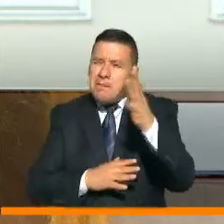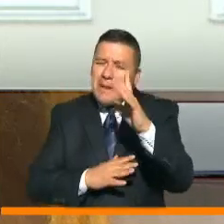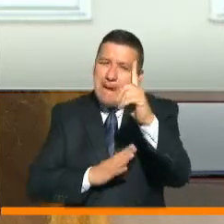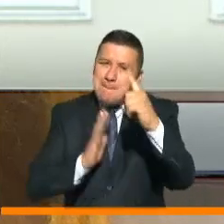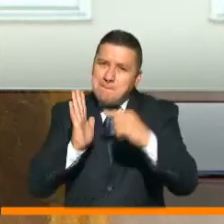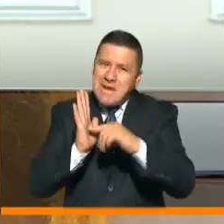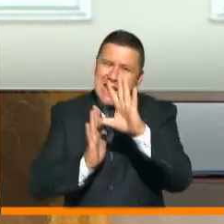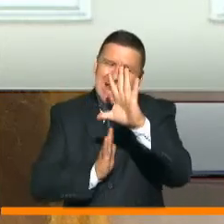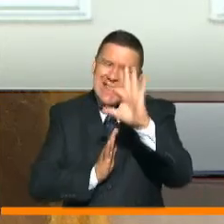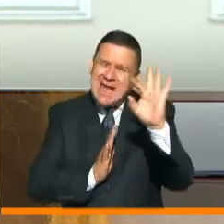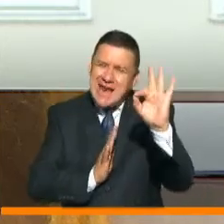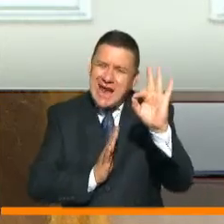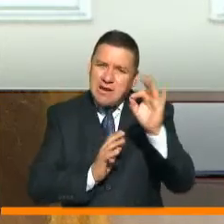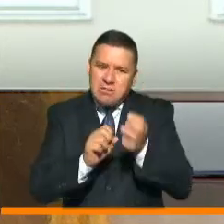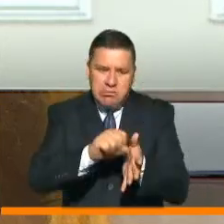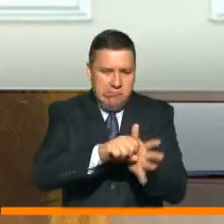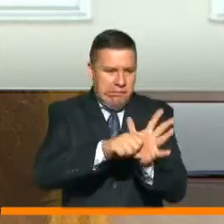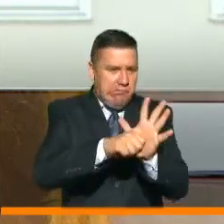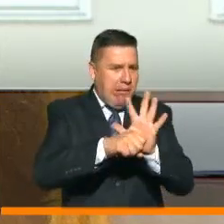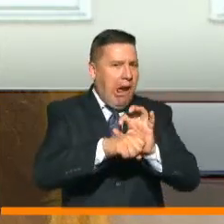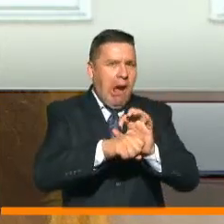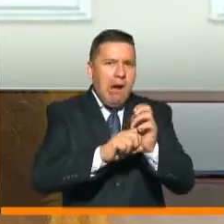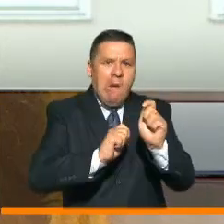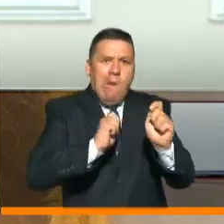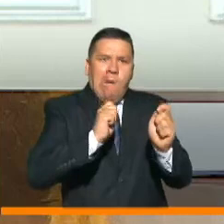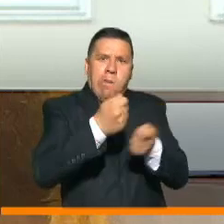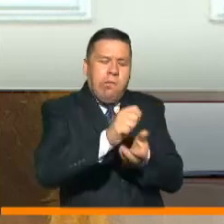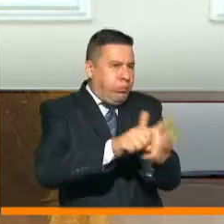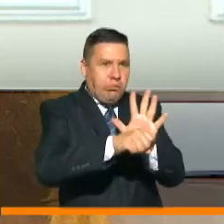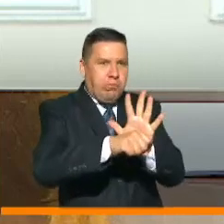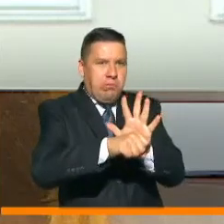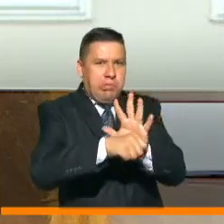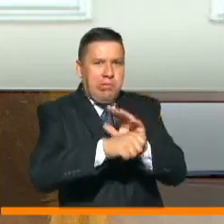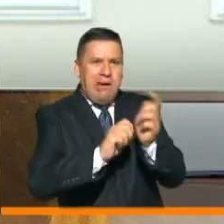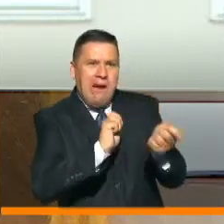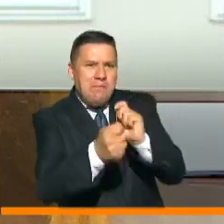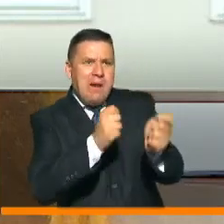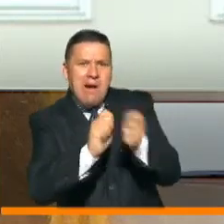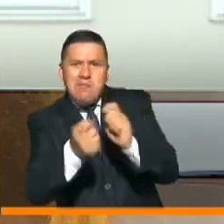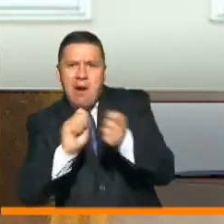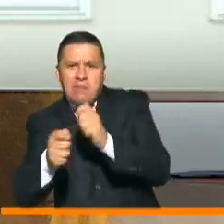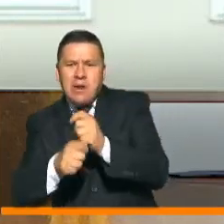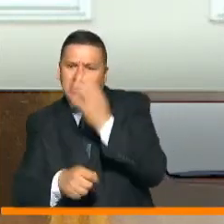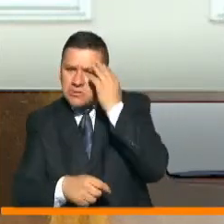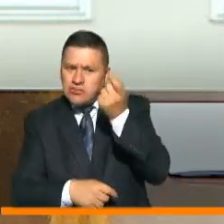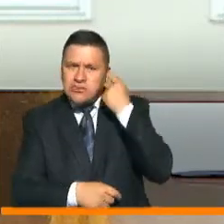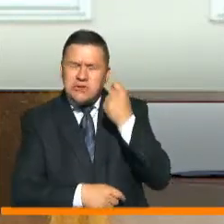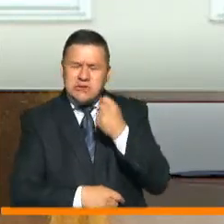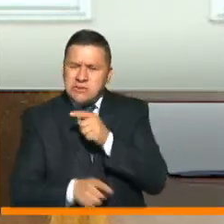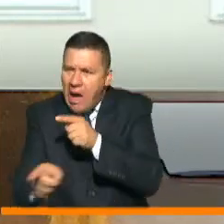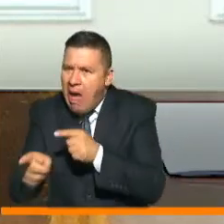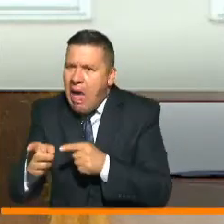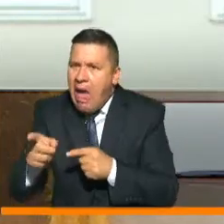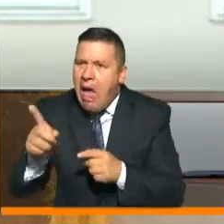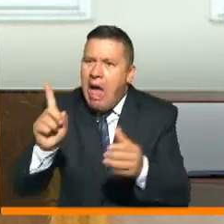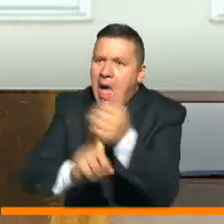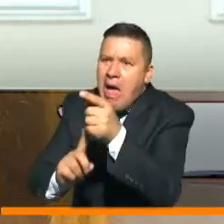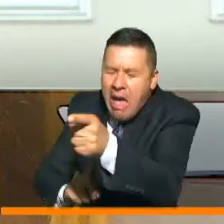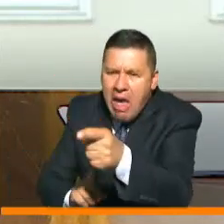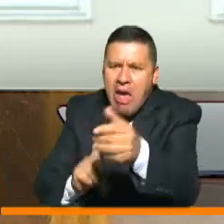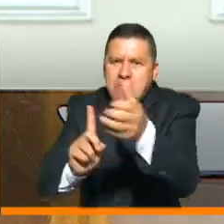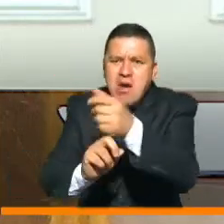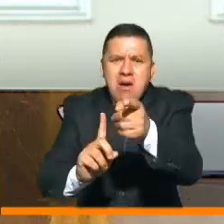1.500 linajes y cepas de este virus circulando en el mundo. Hemos encontrado este fin de semana unos casos en Colombia,